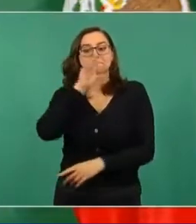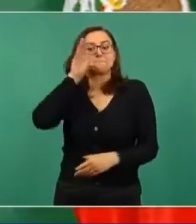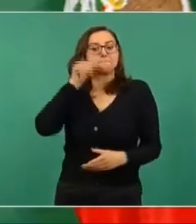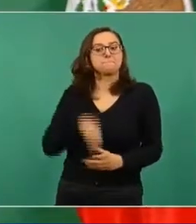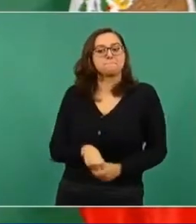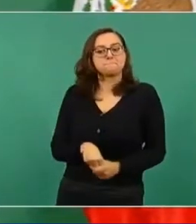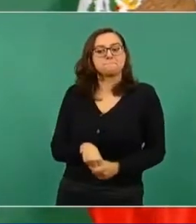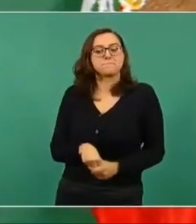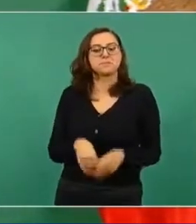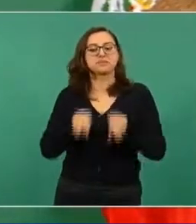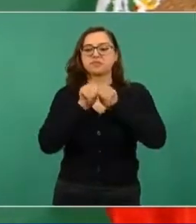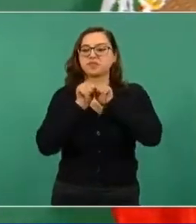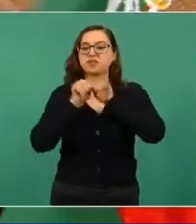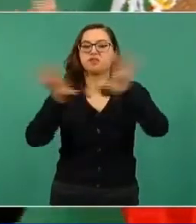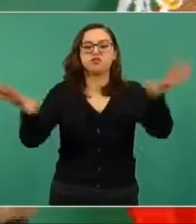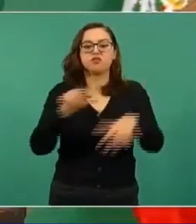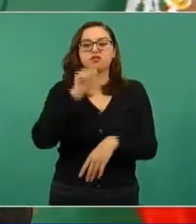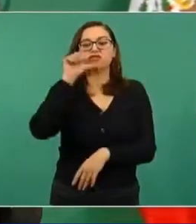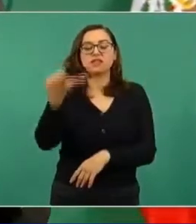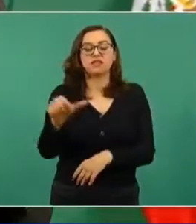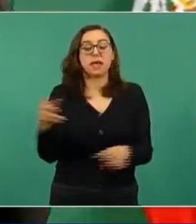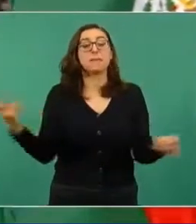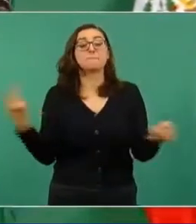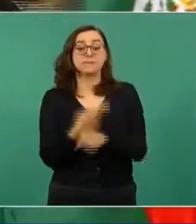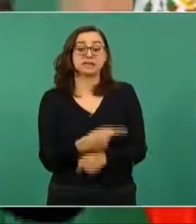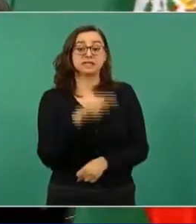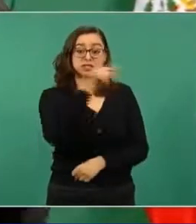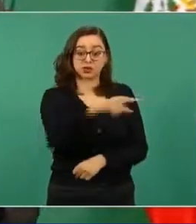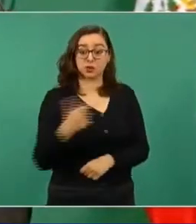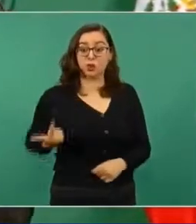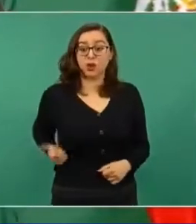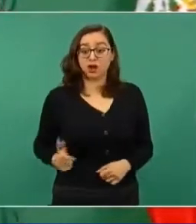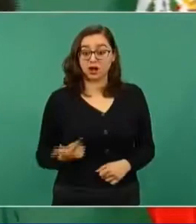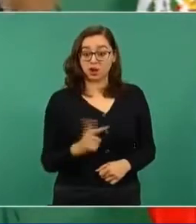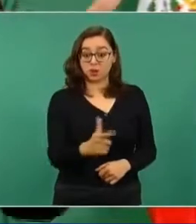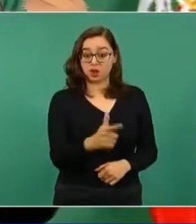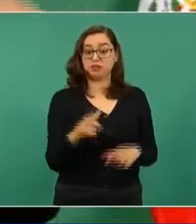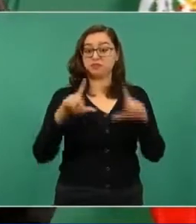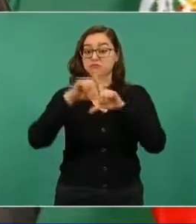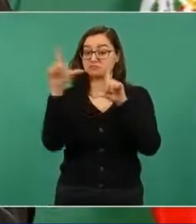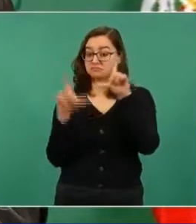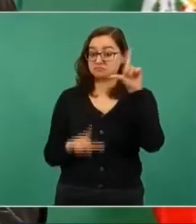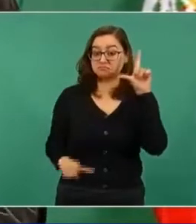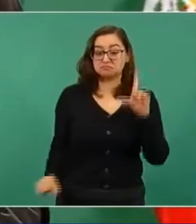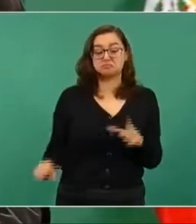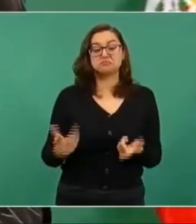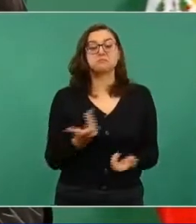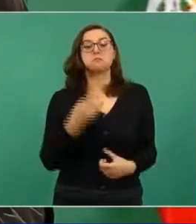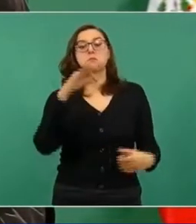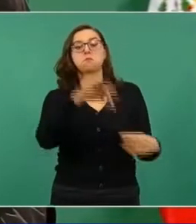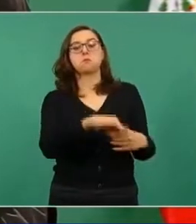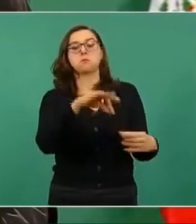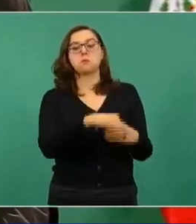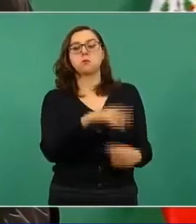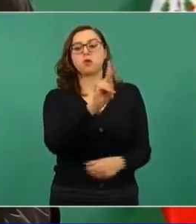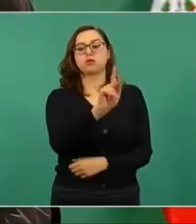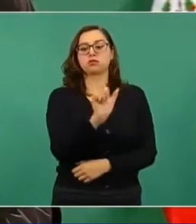ejidatarios de Guanajuato y de todo México votaban por el PAN.